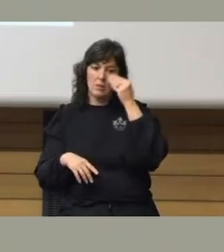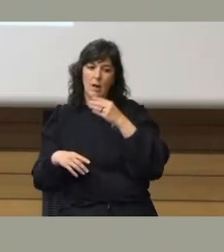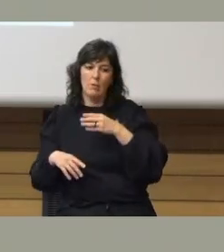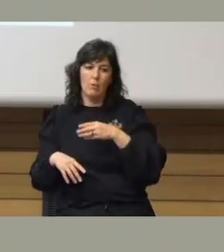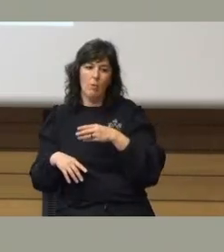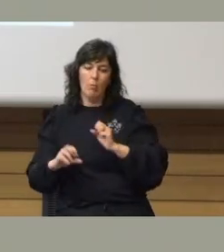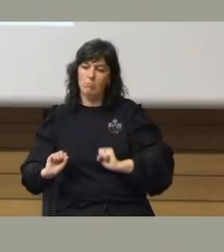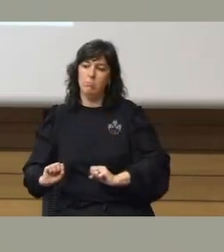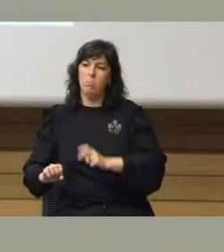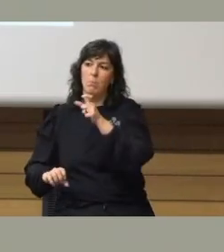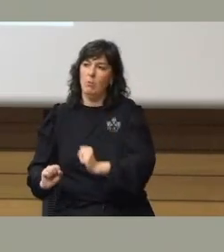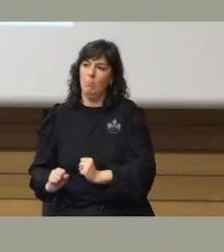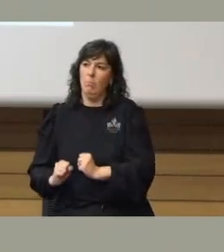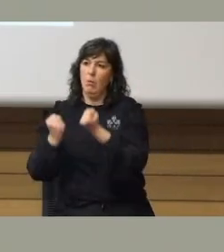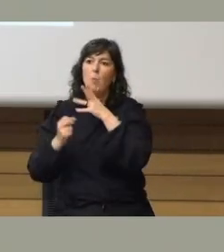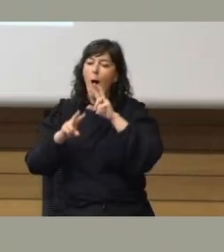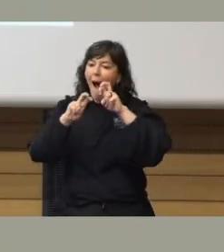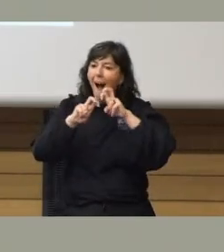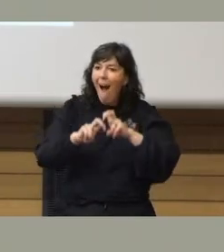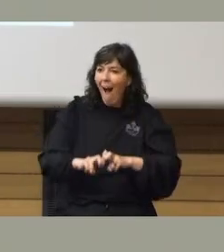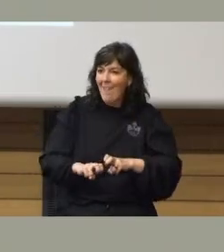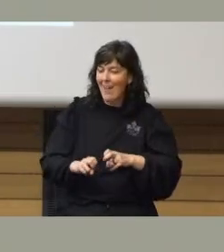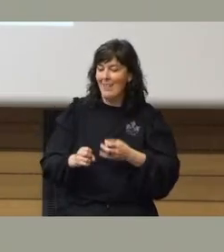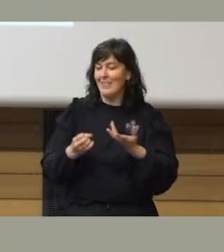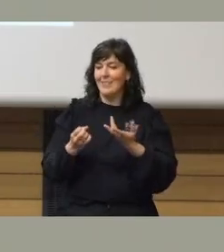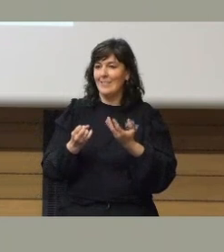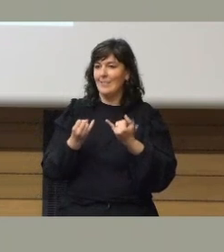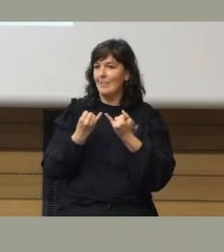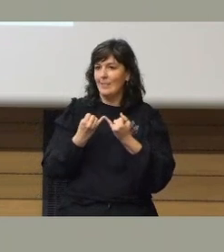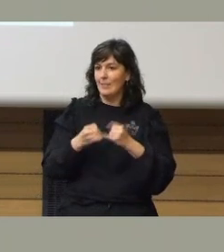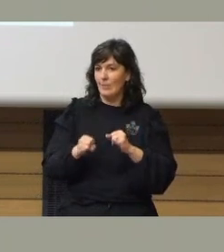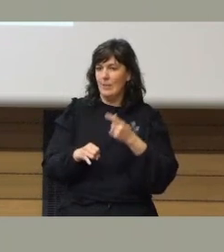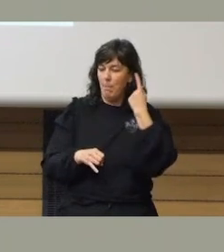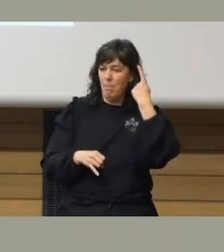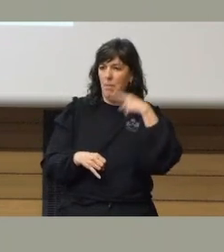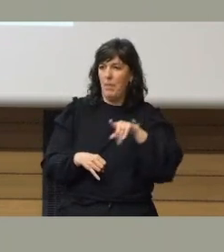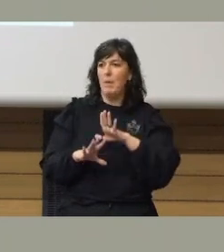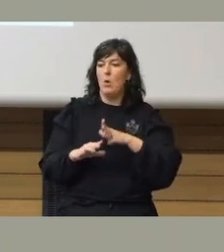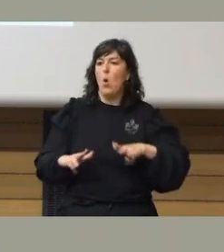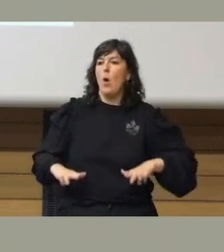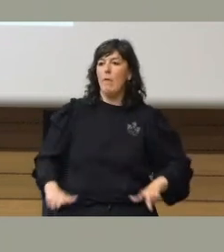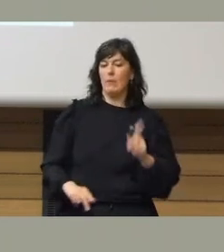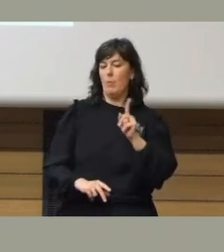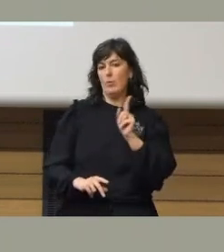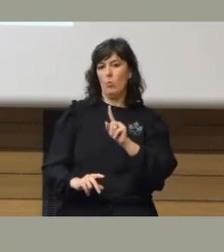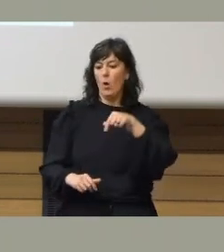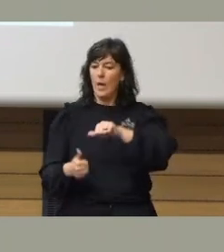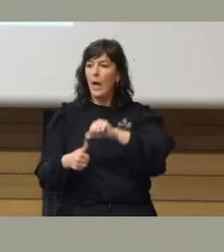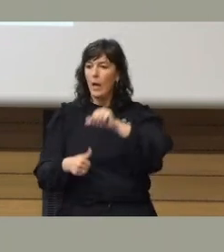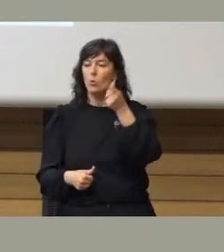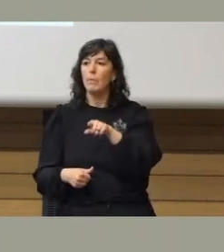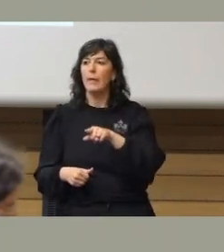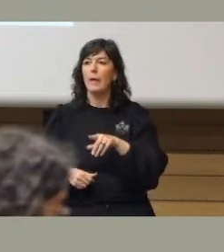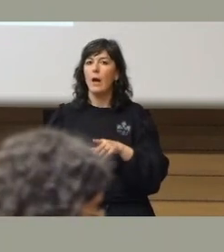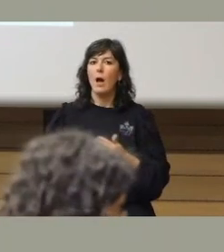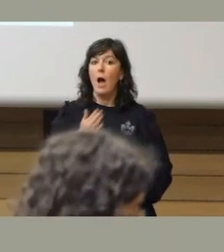movimientos festivos. Pero eso no pasa en Ibiza, eso pasa mañana en Gijón. Una vez en un congreso, un médico me dijo, bueno, es que lo que